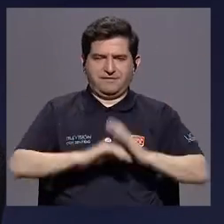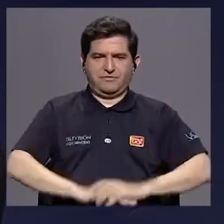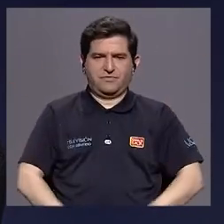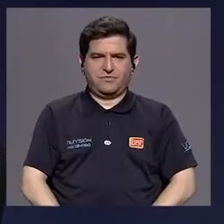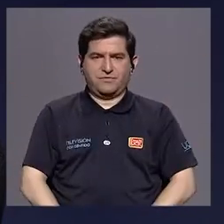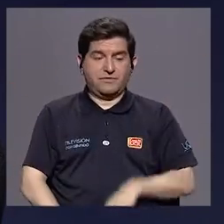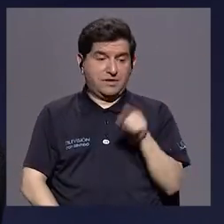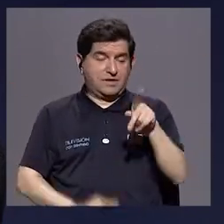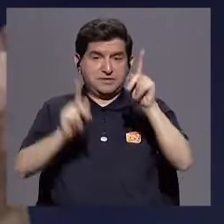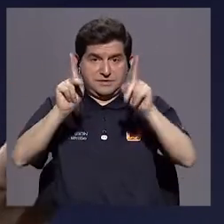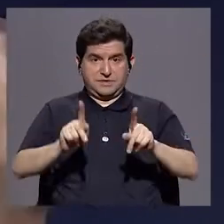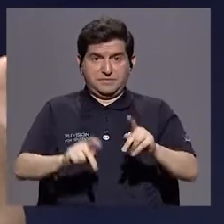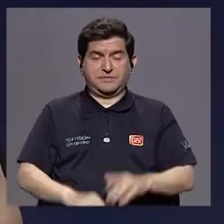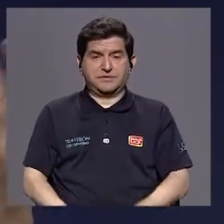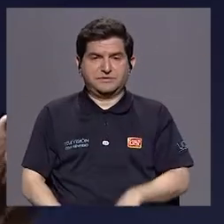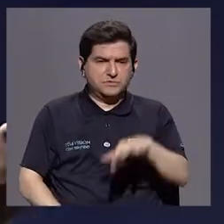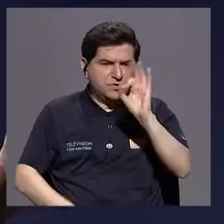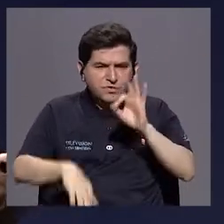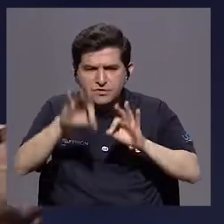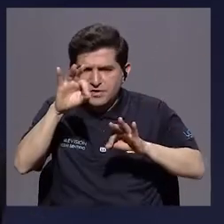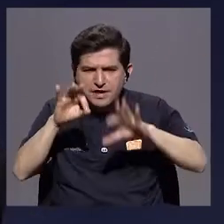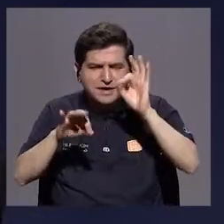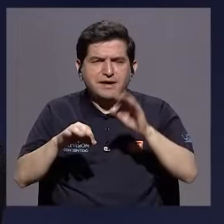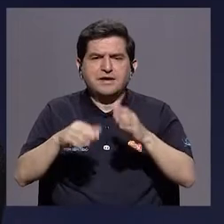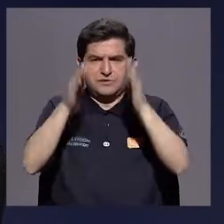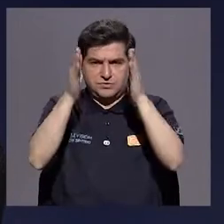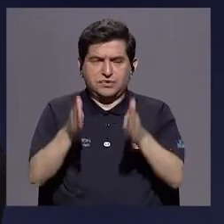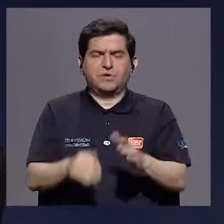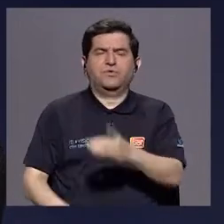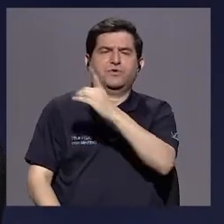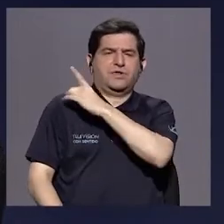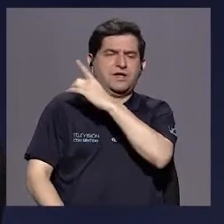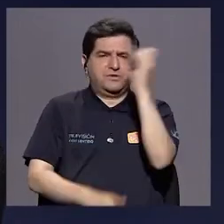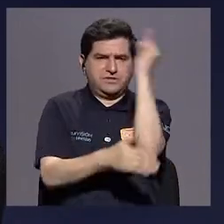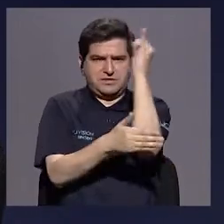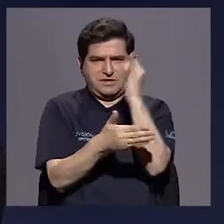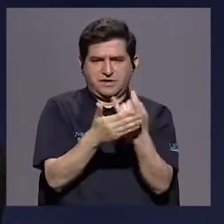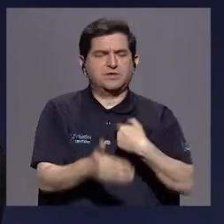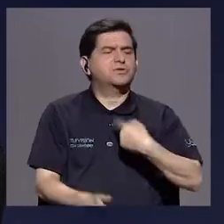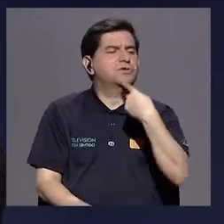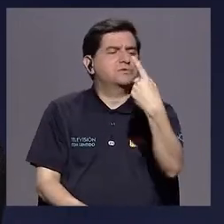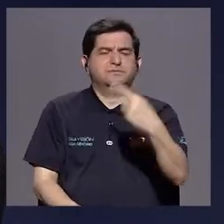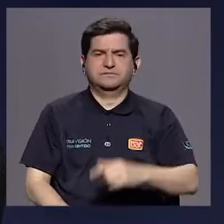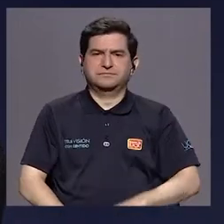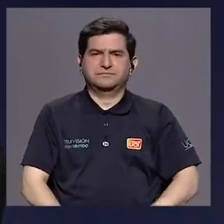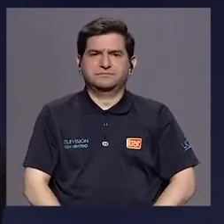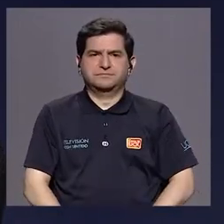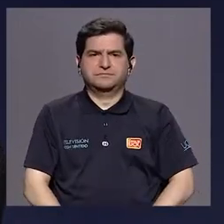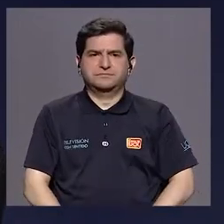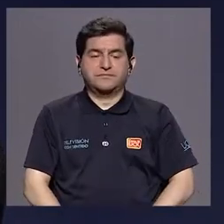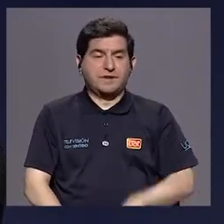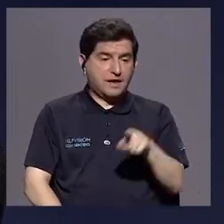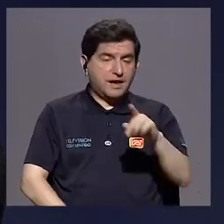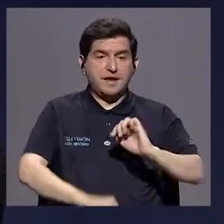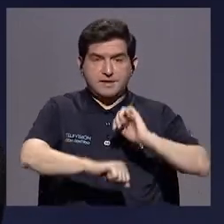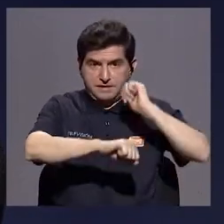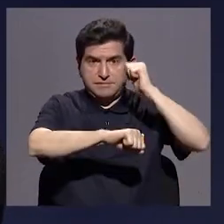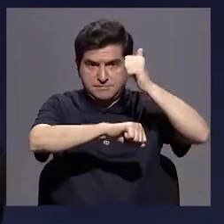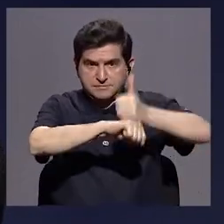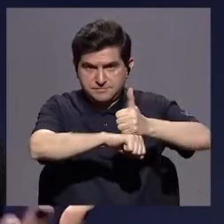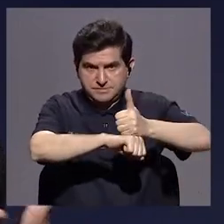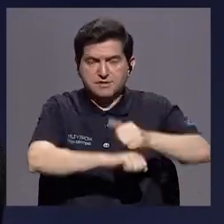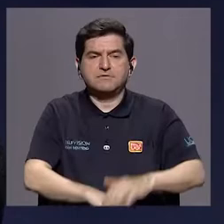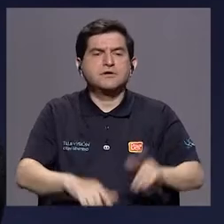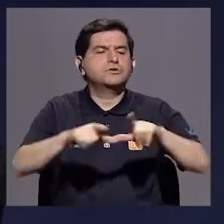es el curador o el director artístico donde diría yo y él pone o ella pone